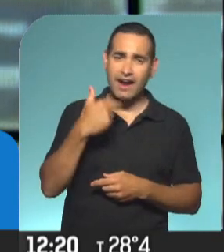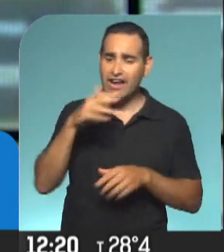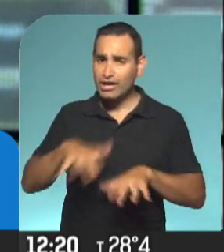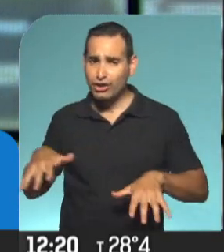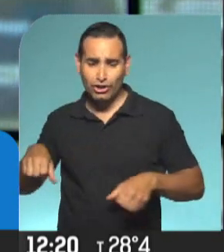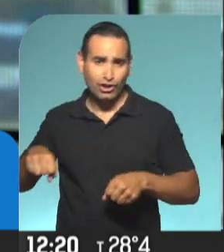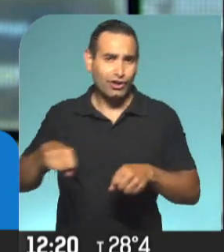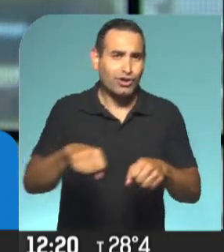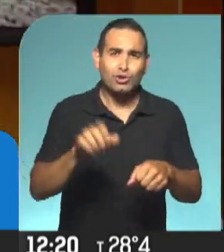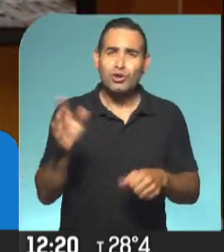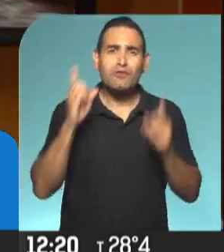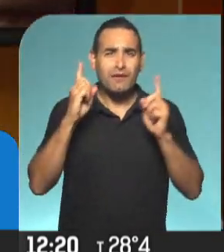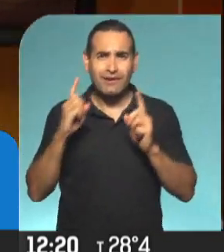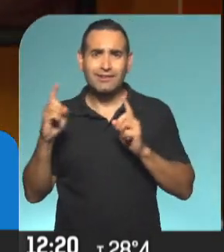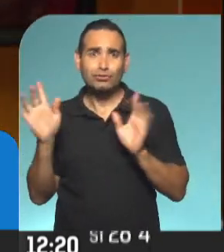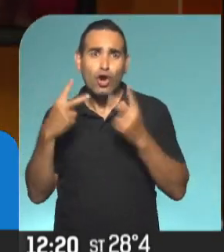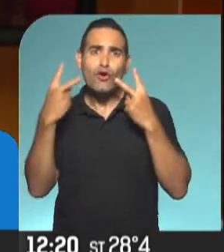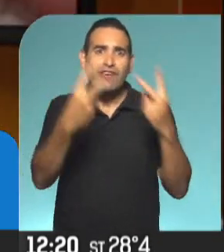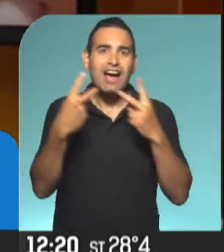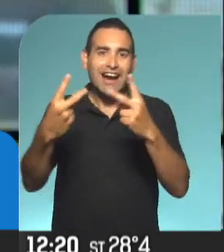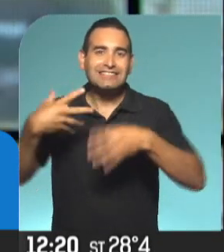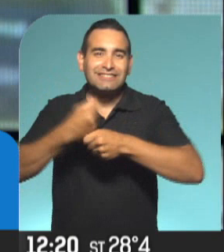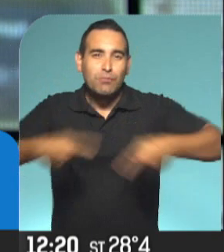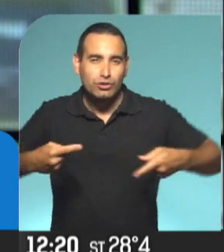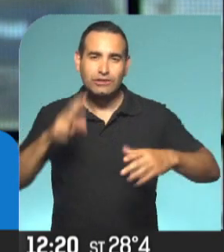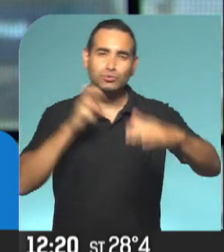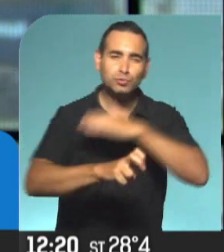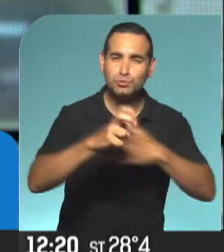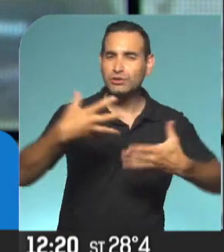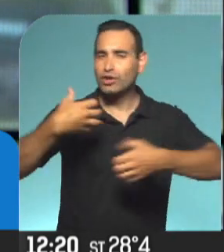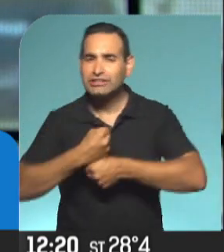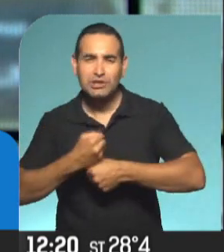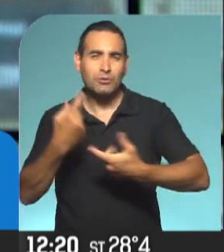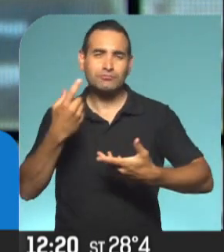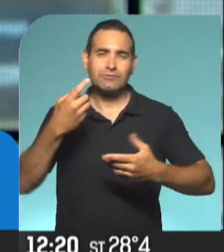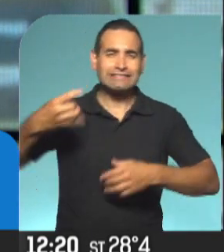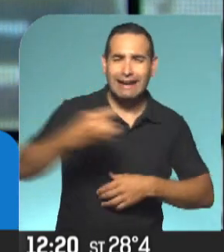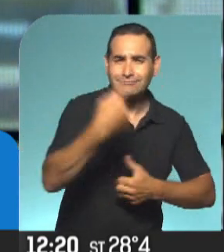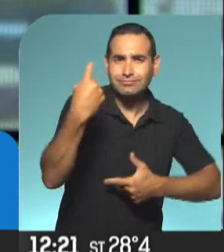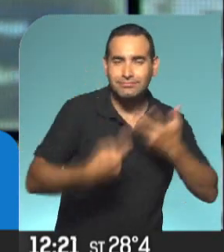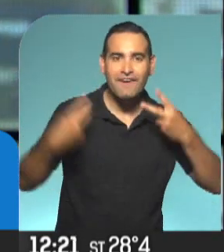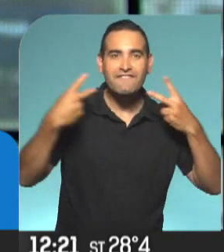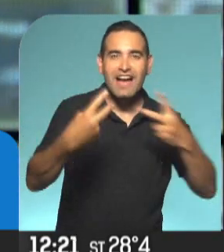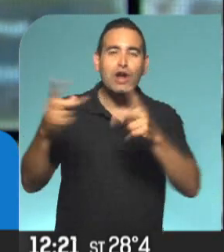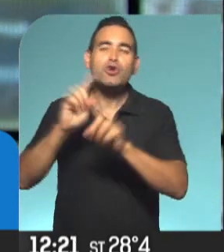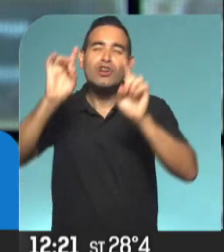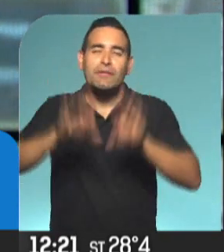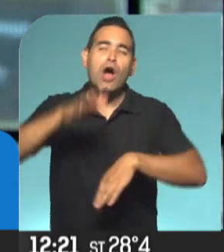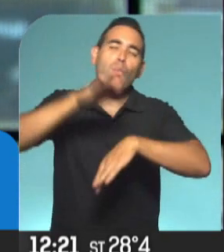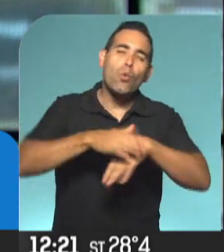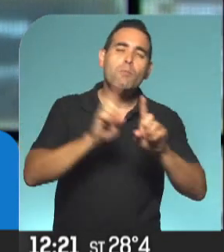comunidad educativa toda la que está involucrada. Entonces no se puede simplificar el problema